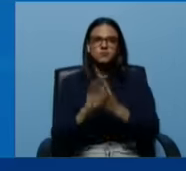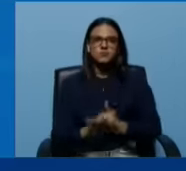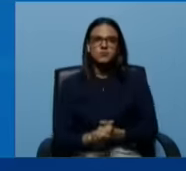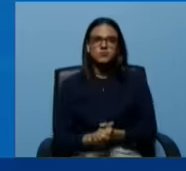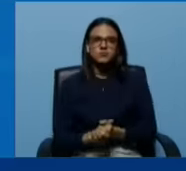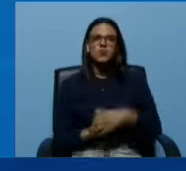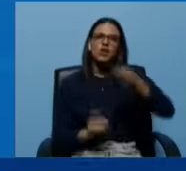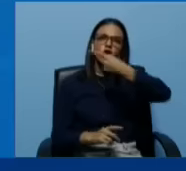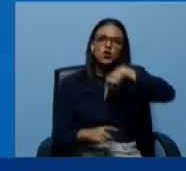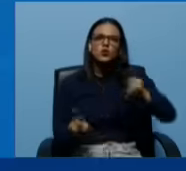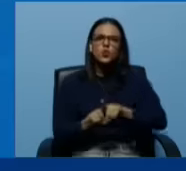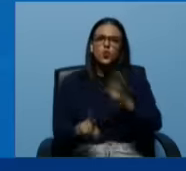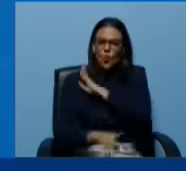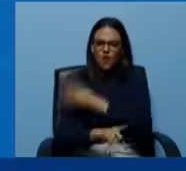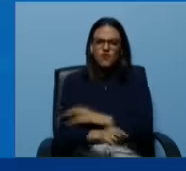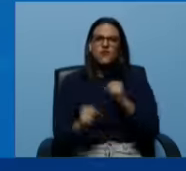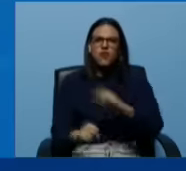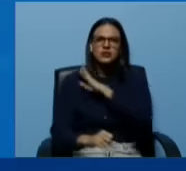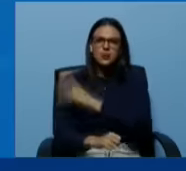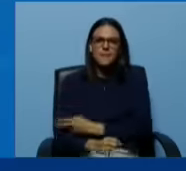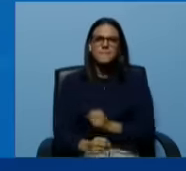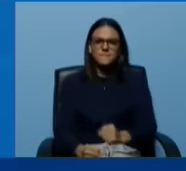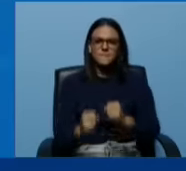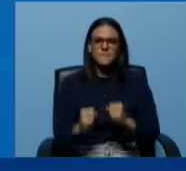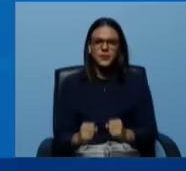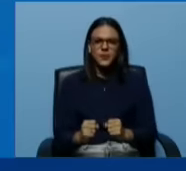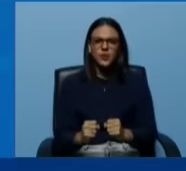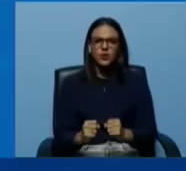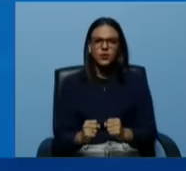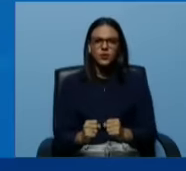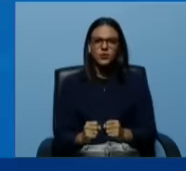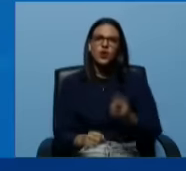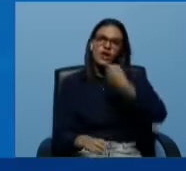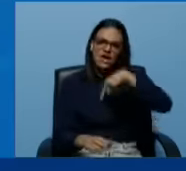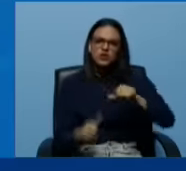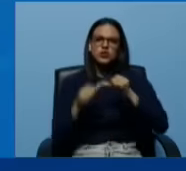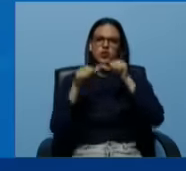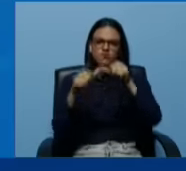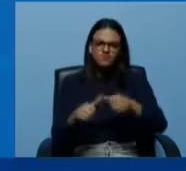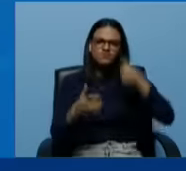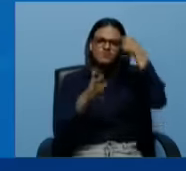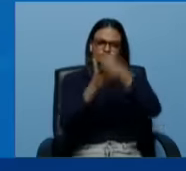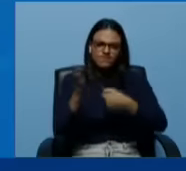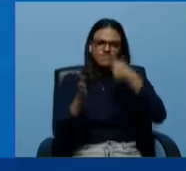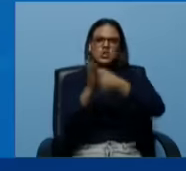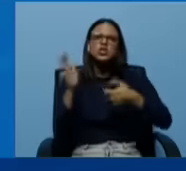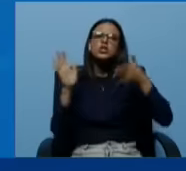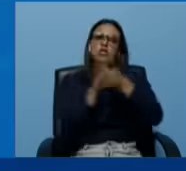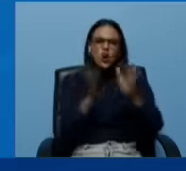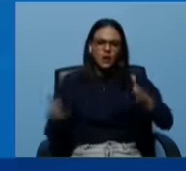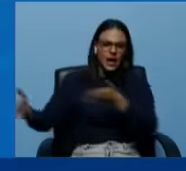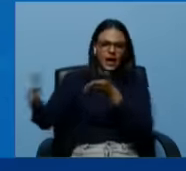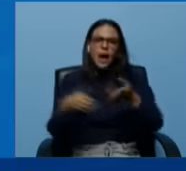Es un motor muy poderoso para seguir perseverando en el camino de la unión,